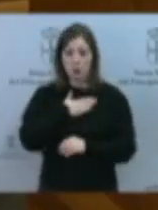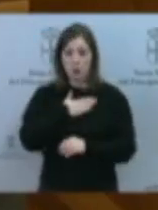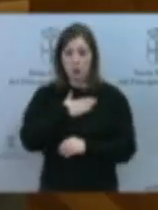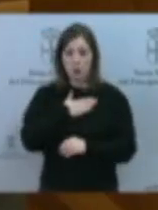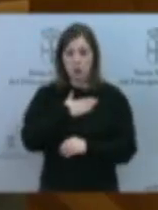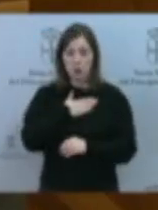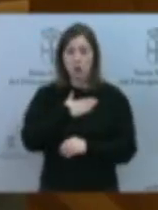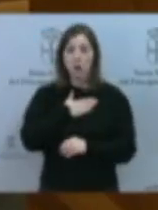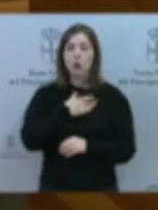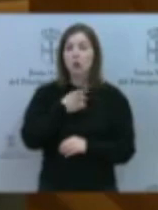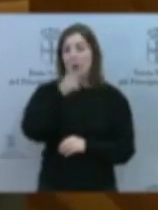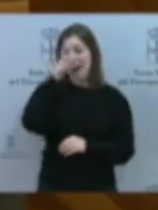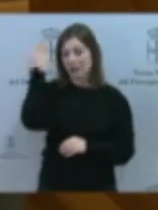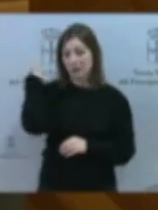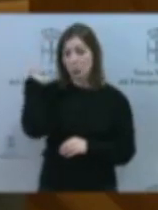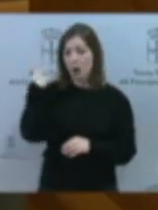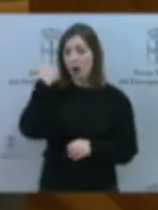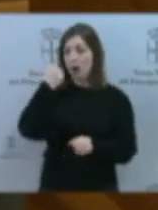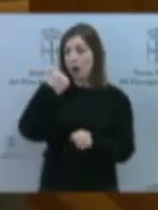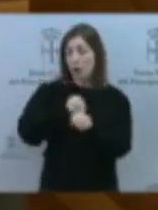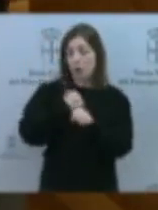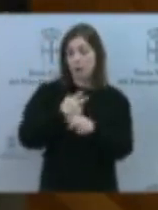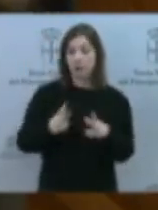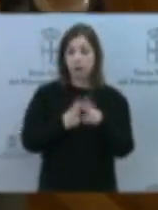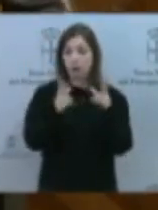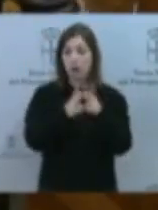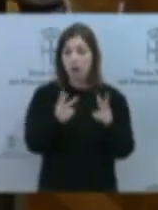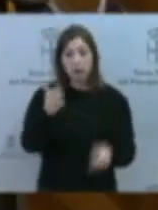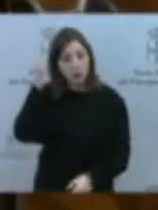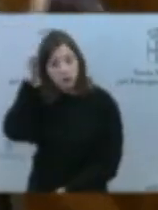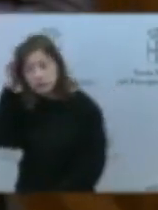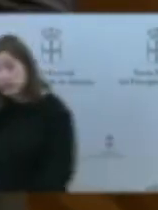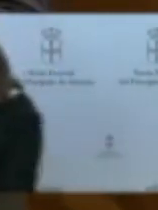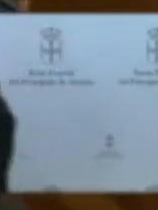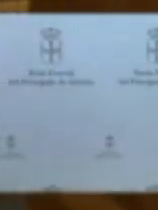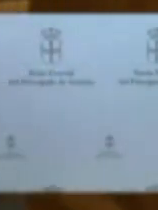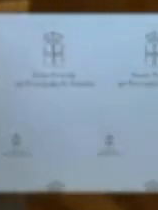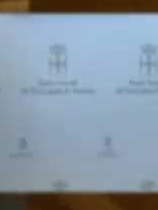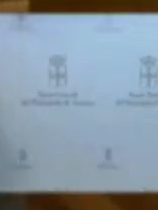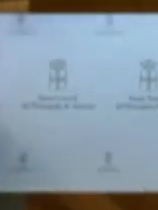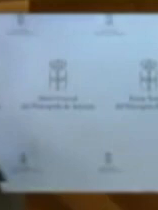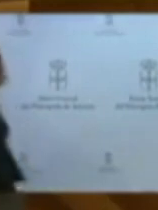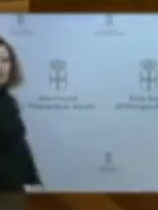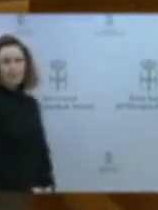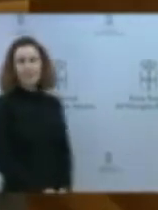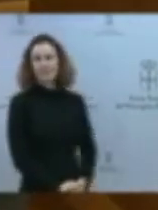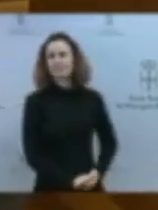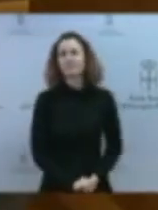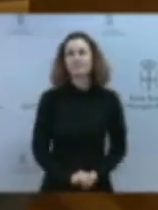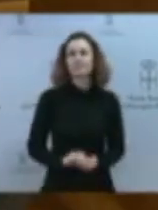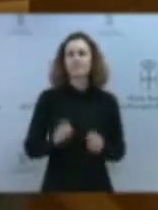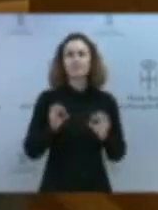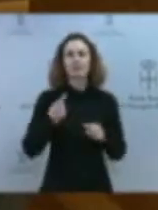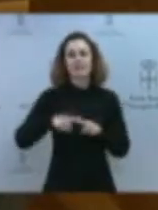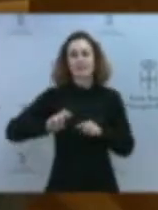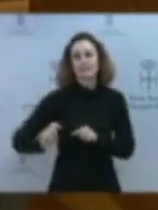la garantía que nos da la empresa es que no piensa que salga de Asturias, como no salió ahora tampoco, ni los bienes que tenía en su día Caja Cantabria salieron de